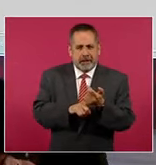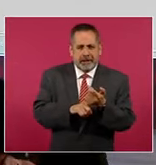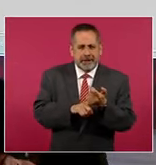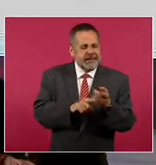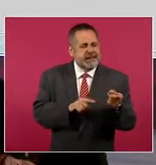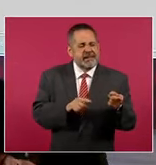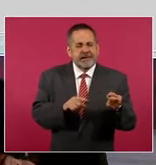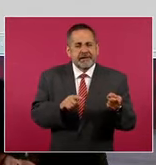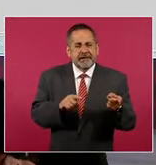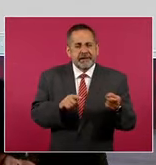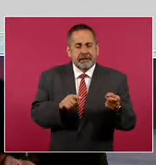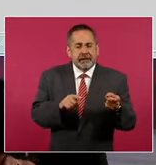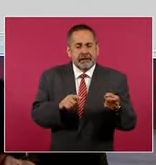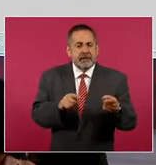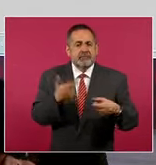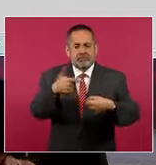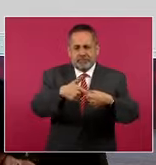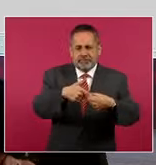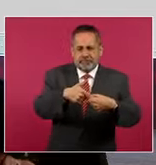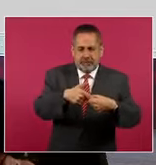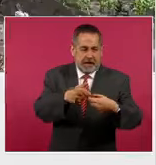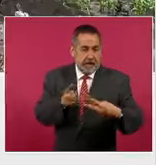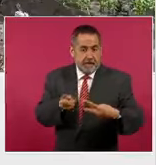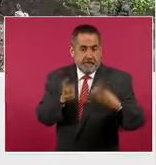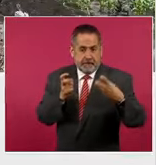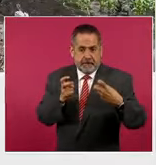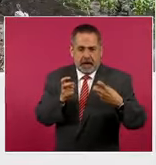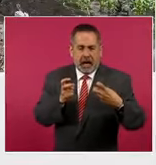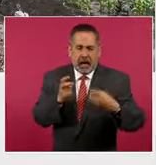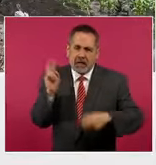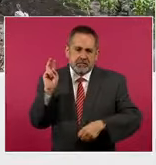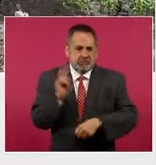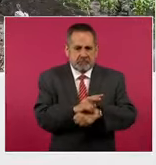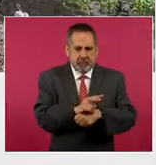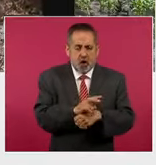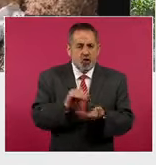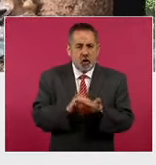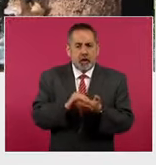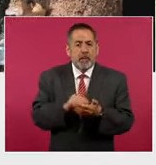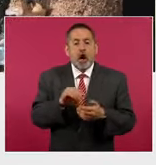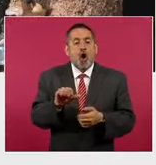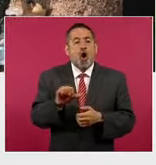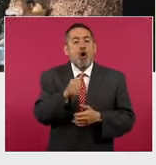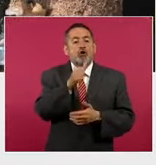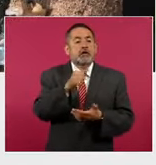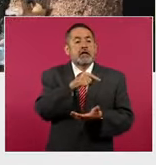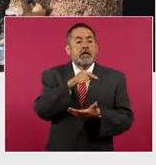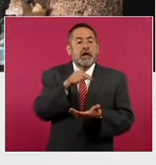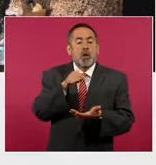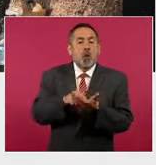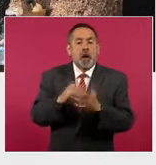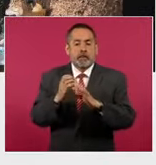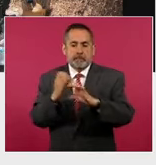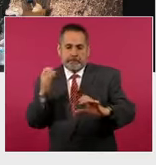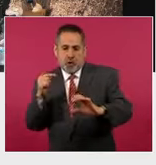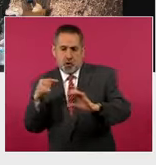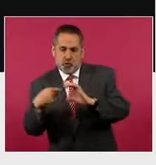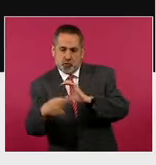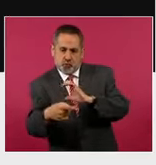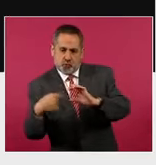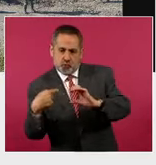de hidrocarburos, bueno, se sigue dando la seguridad a 11 ductos prioritarios,